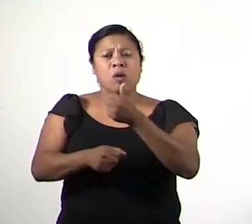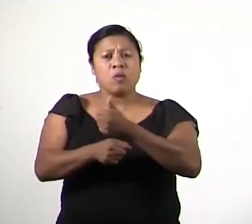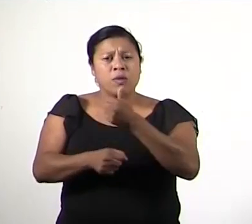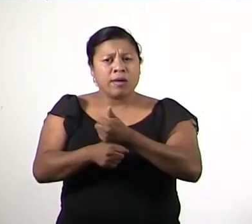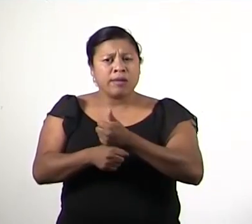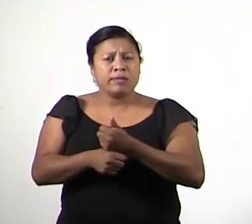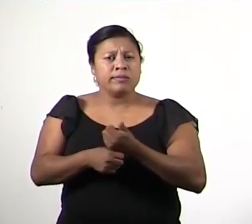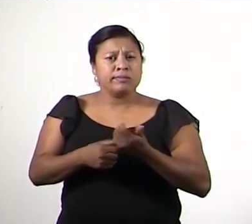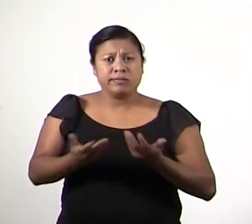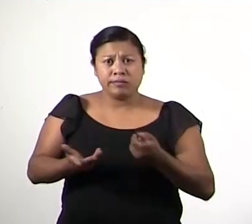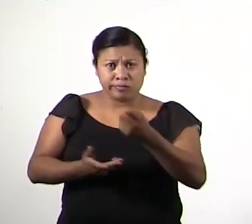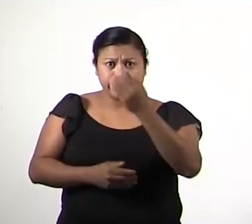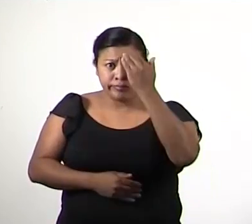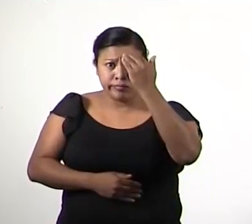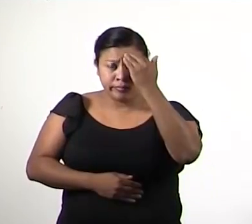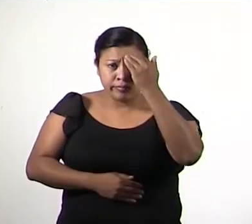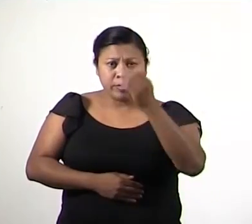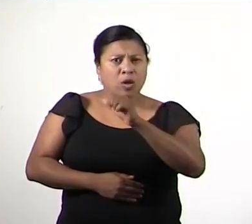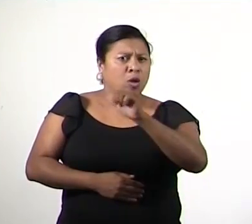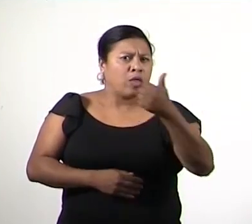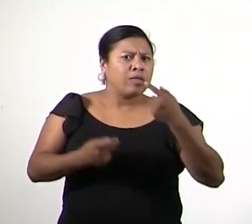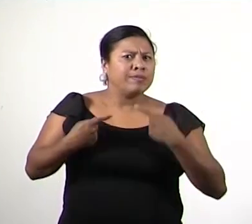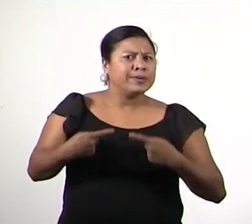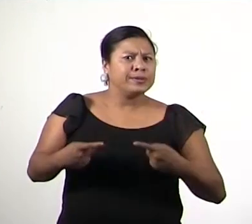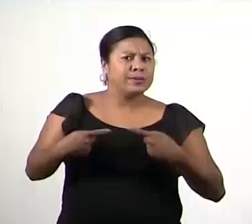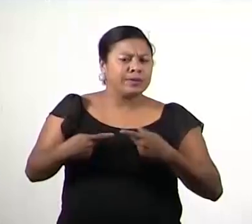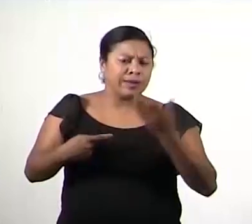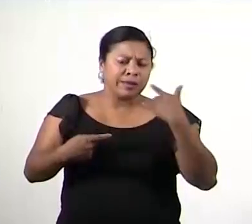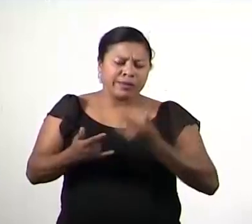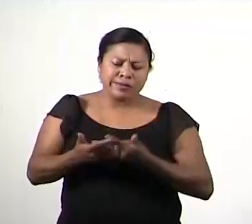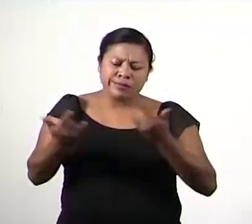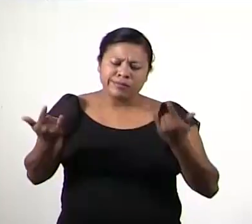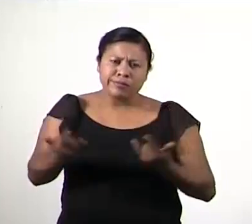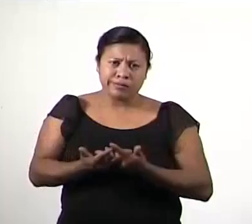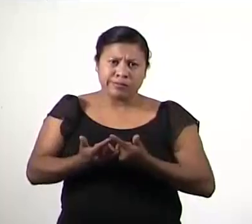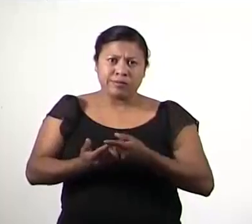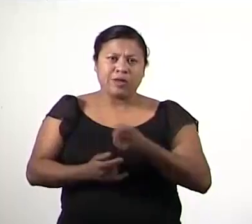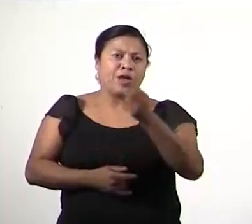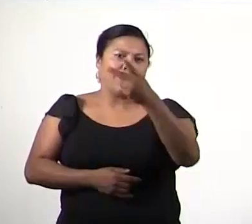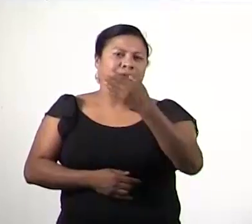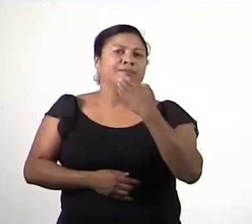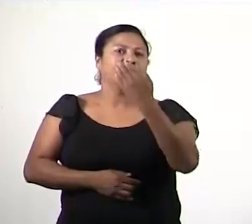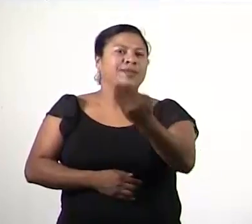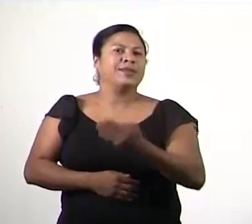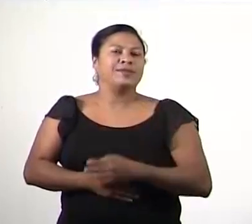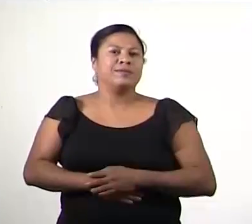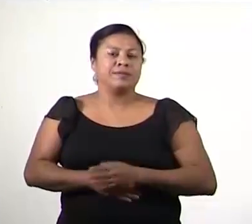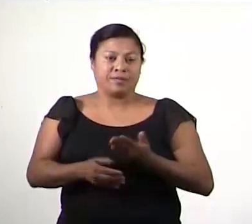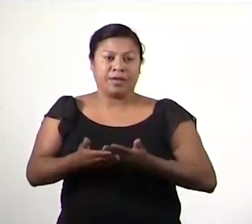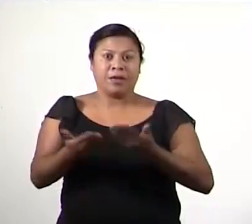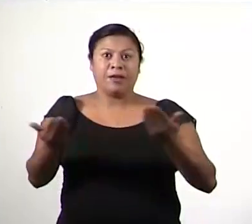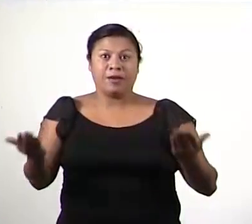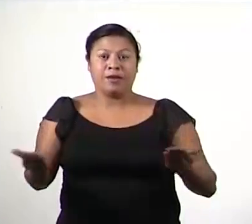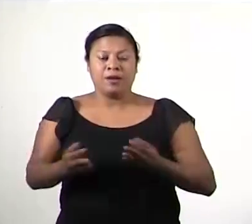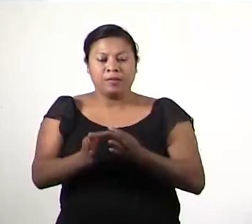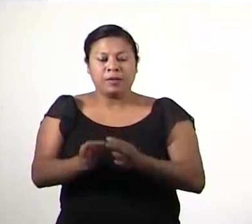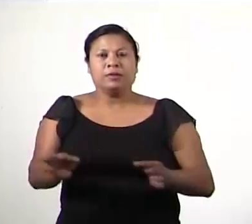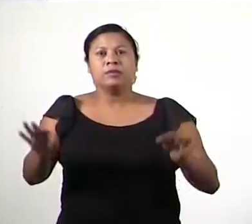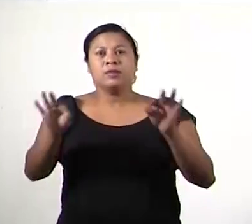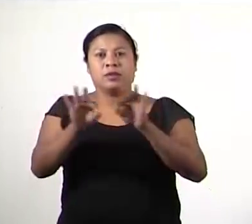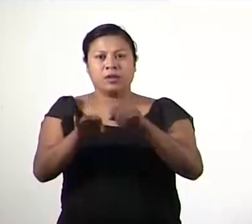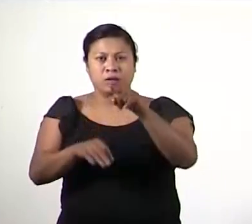abuelos? ¿Algún otro? Ok, muy bien. Ahora es